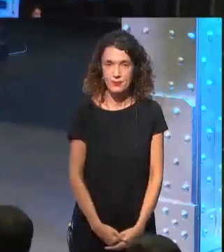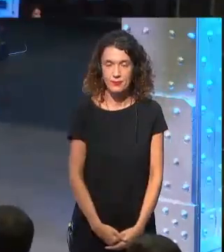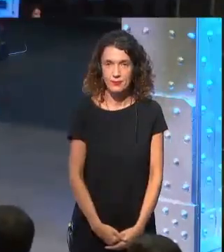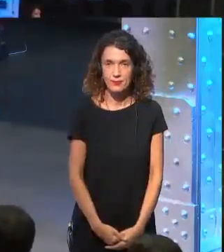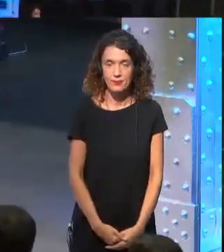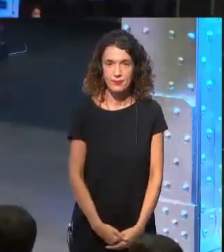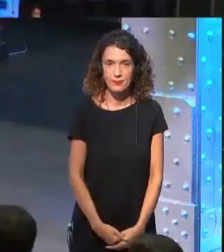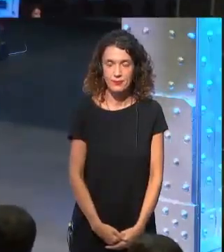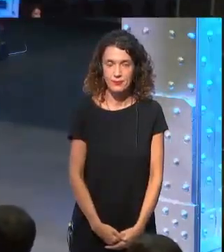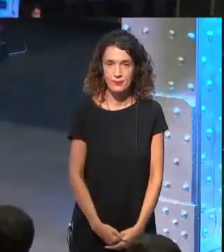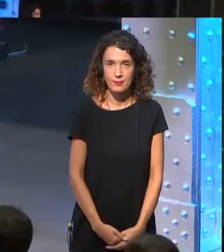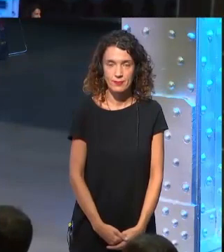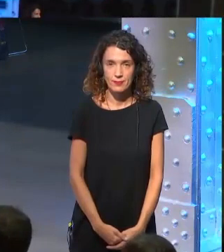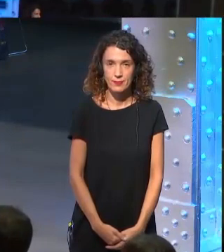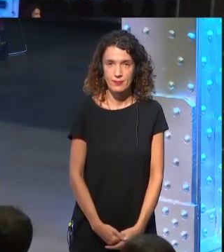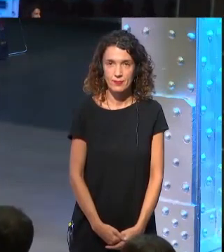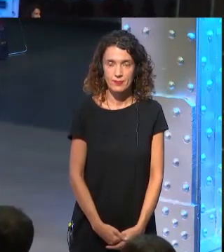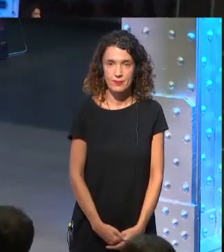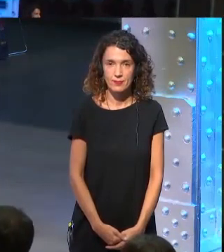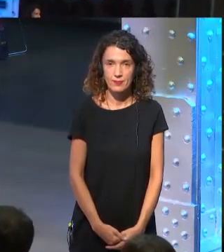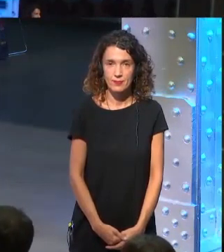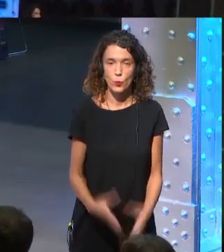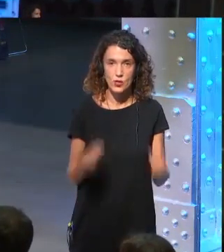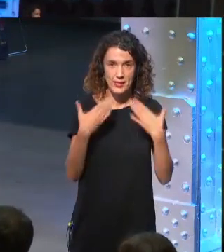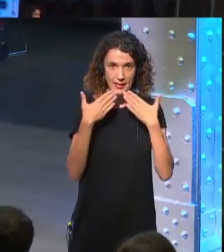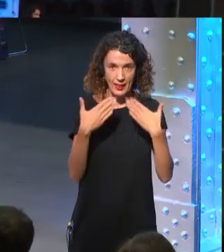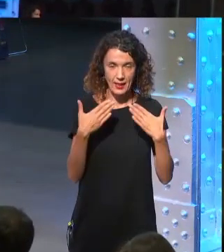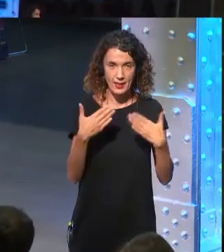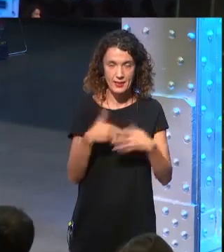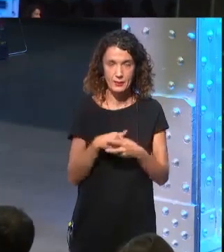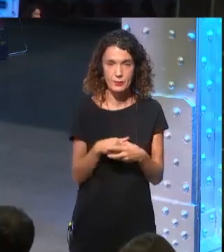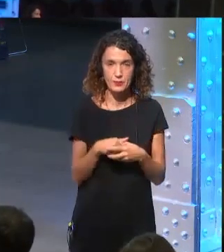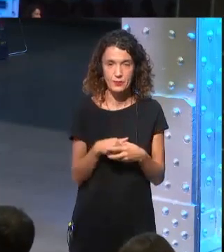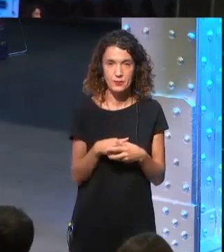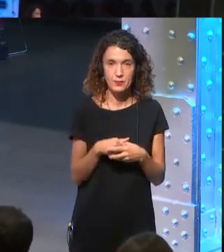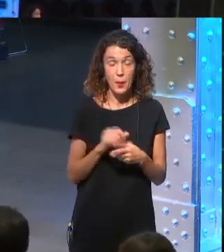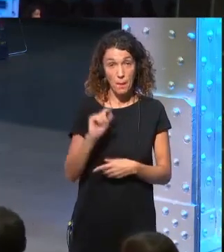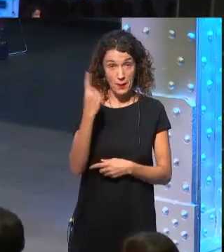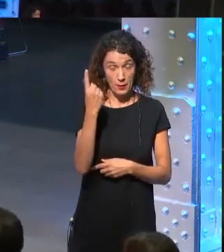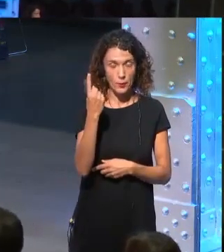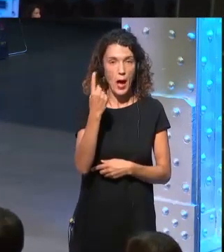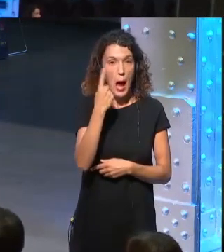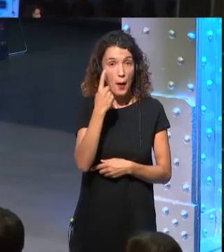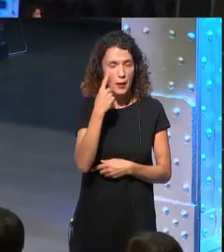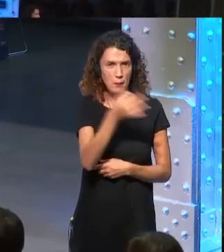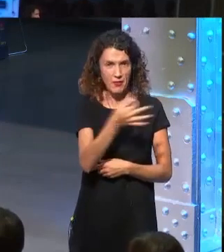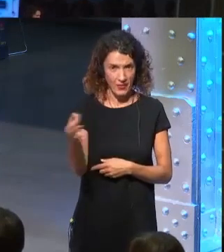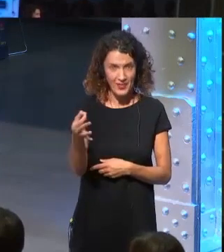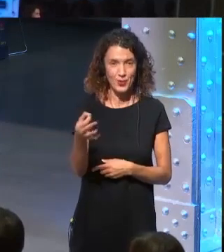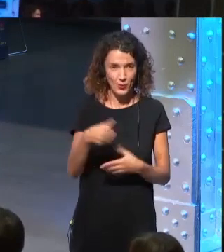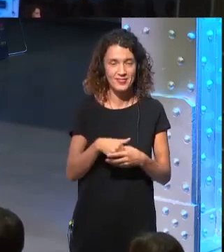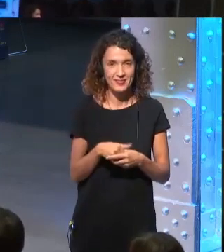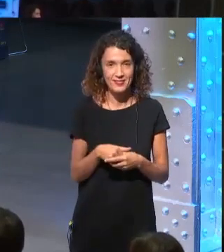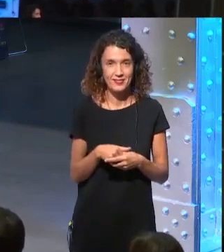Thank you. Thank you. Muchas gracias. Bueno, en primer lugar, vamos a ver si... Ah, perfecto,